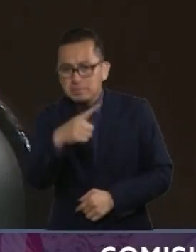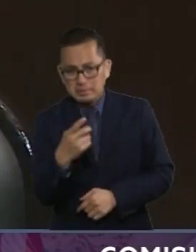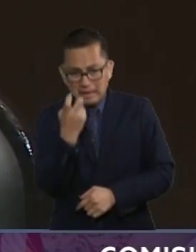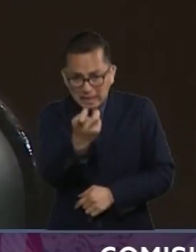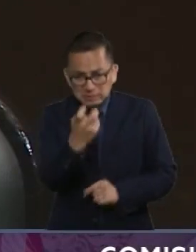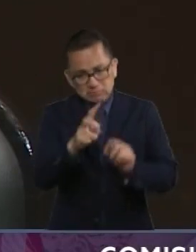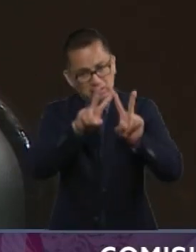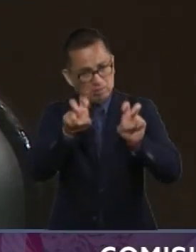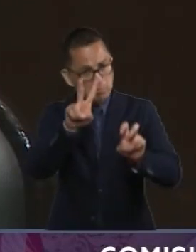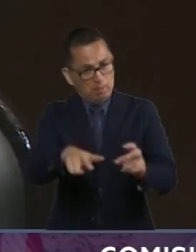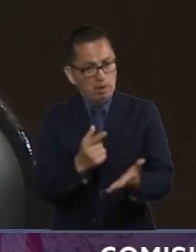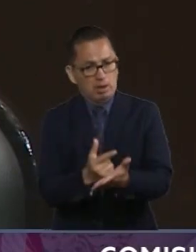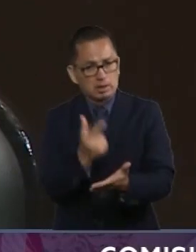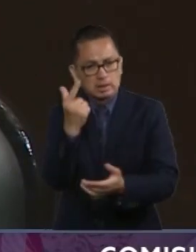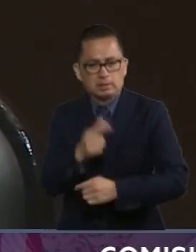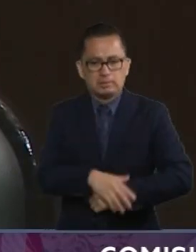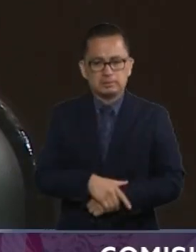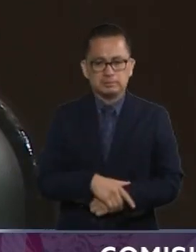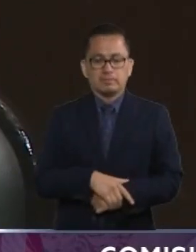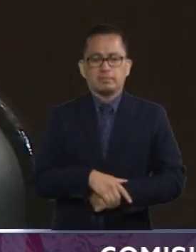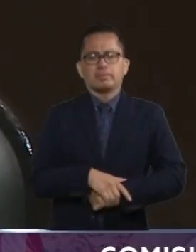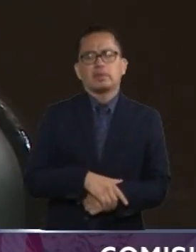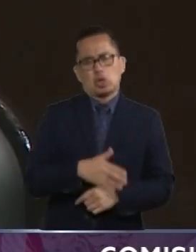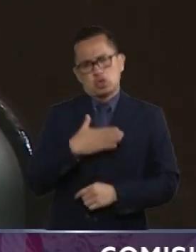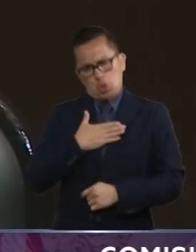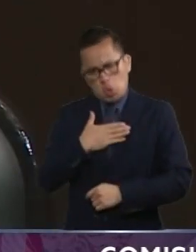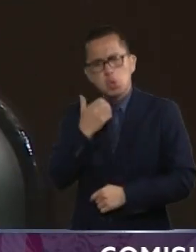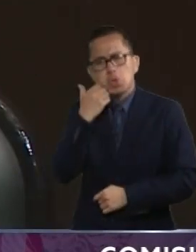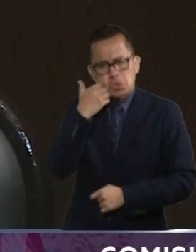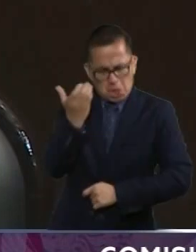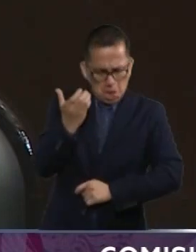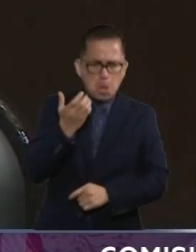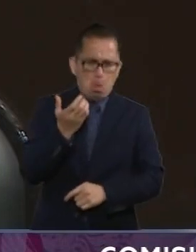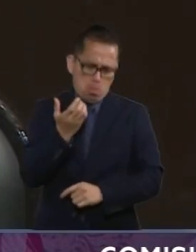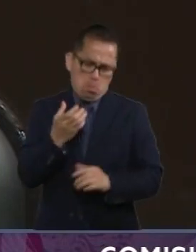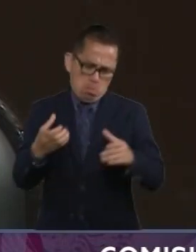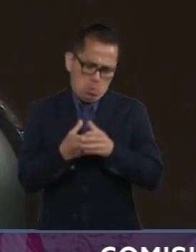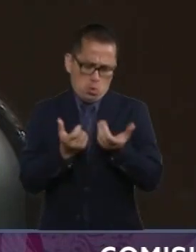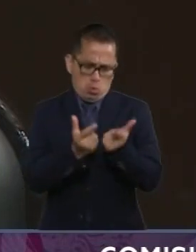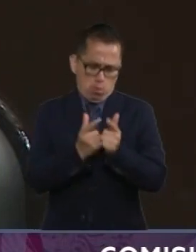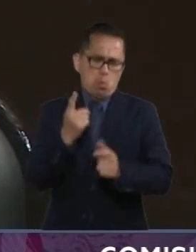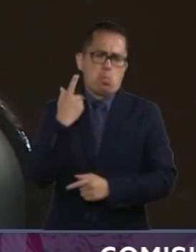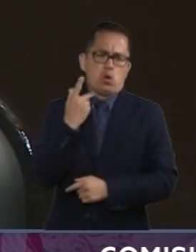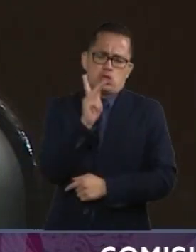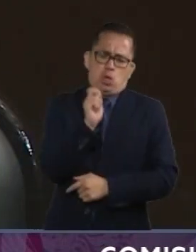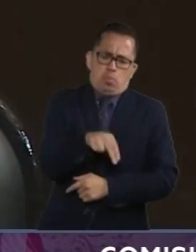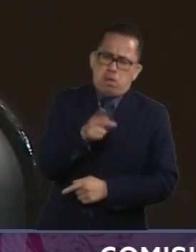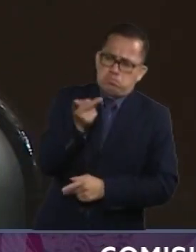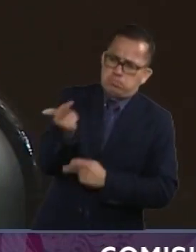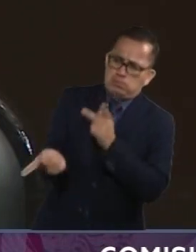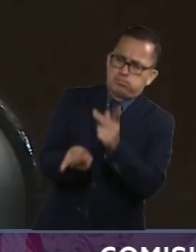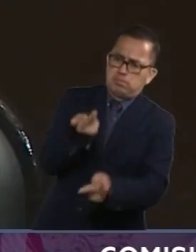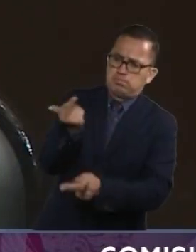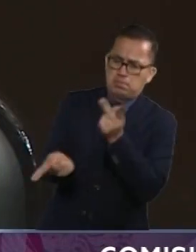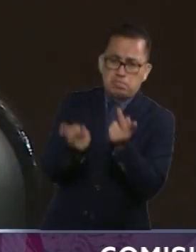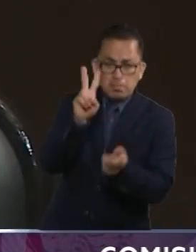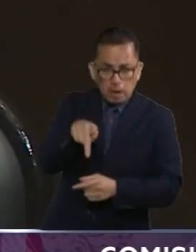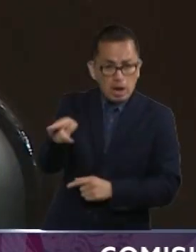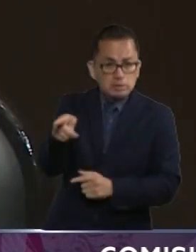delicado. En consecuencia, quisiera hacerle algunas preguntas que Acción Nacional ha realizado y que siguen sin respuesta,